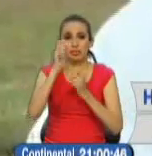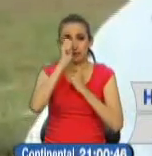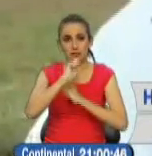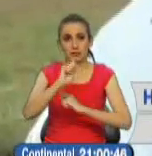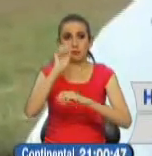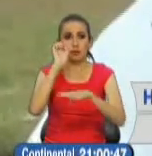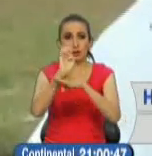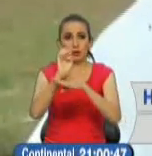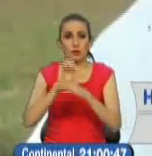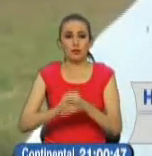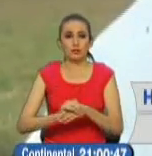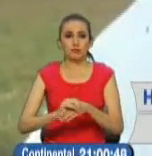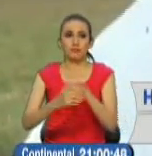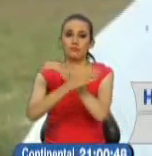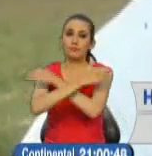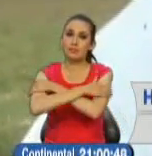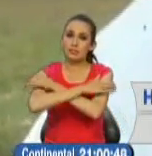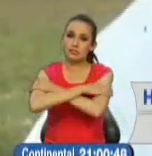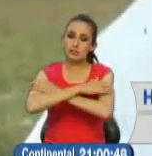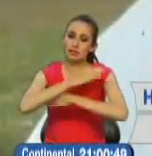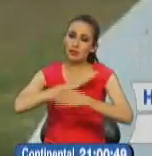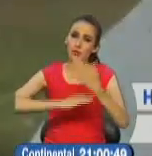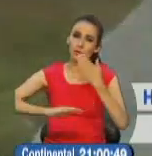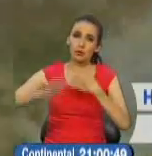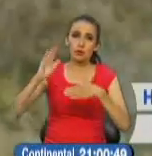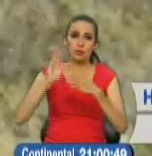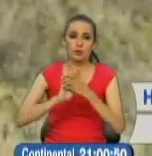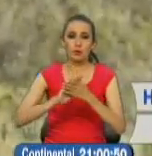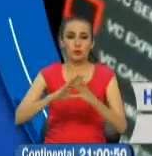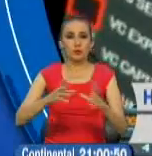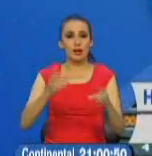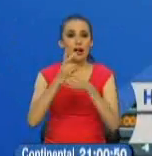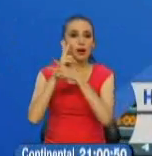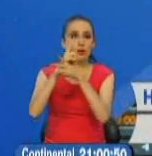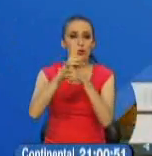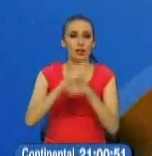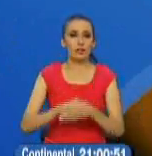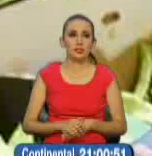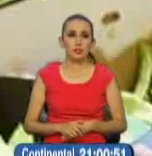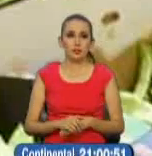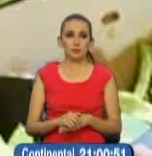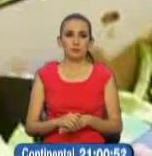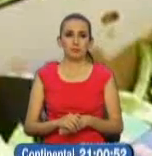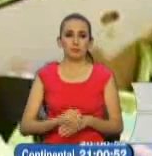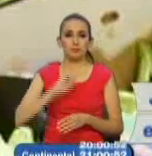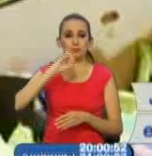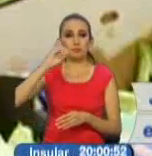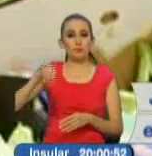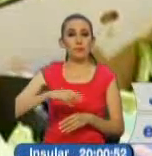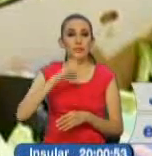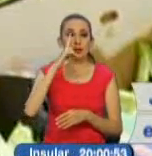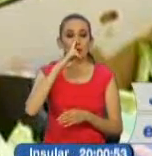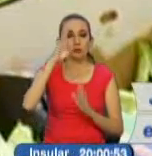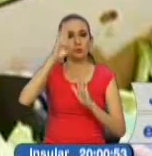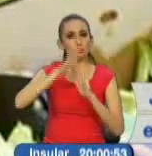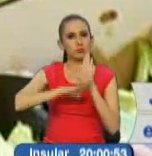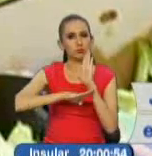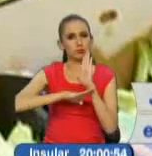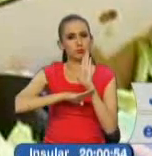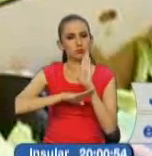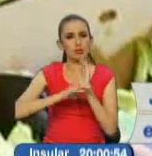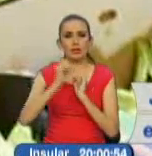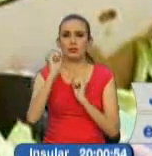saludo caluroso, fraterno y a salvar al cóndor. Junio registra la menor inflación de este